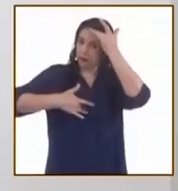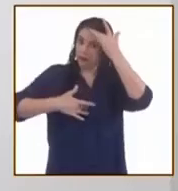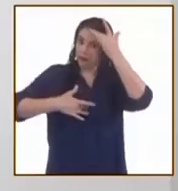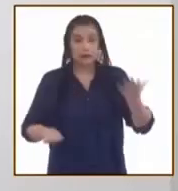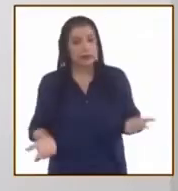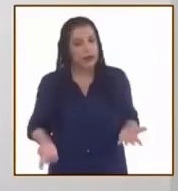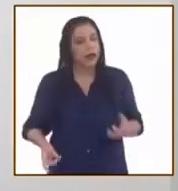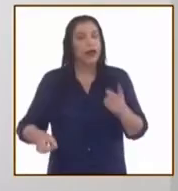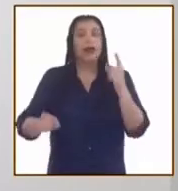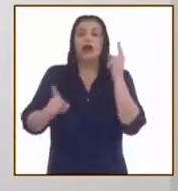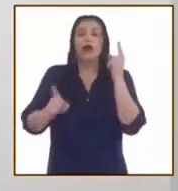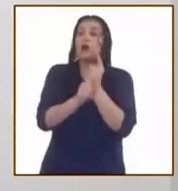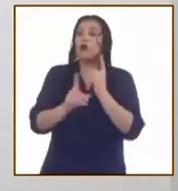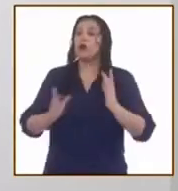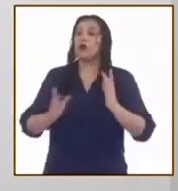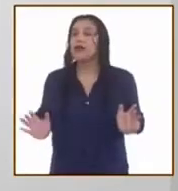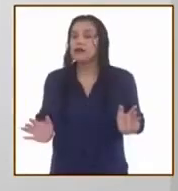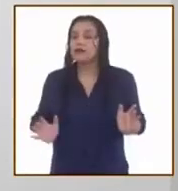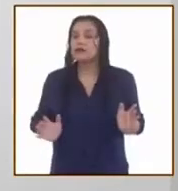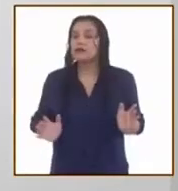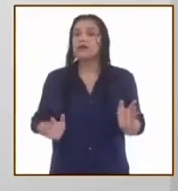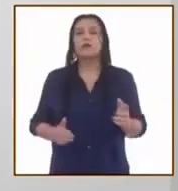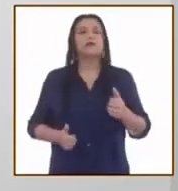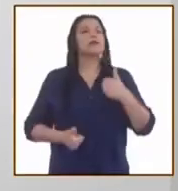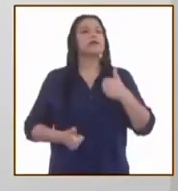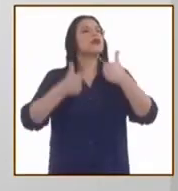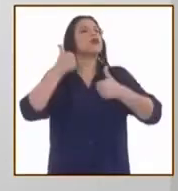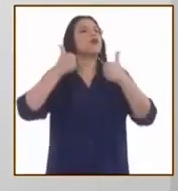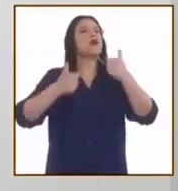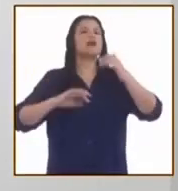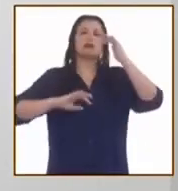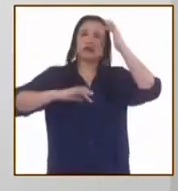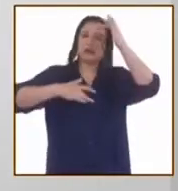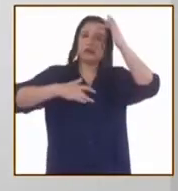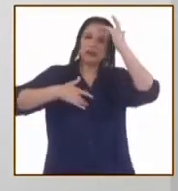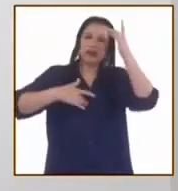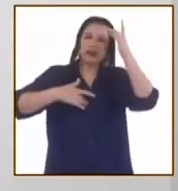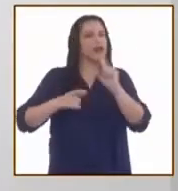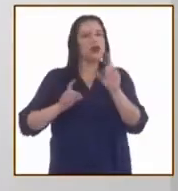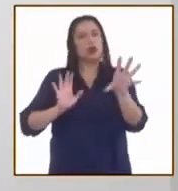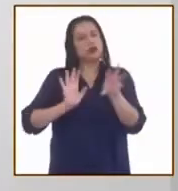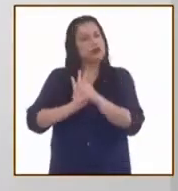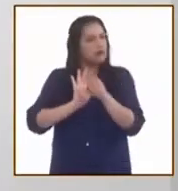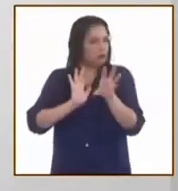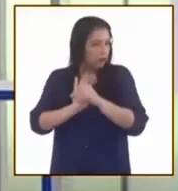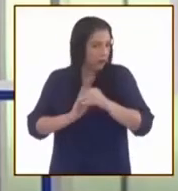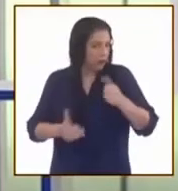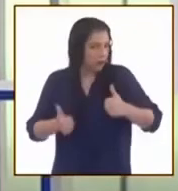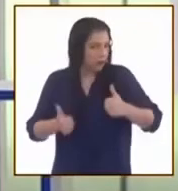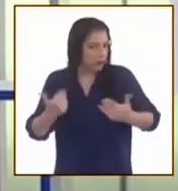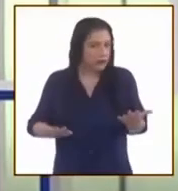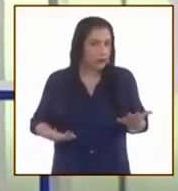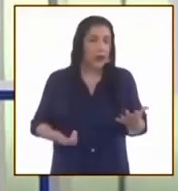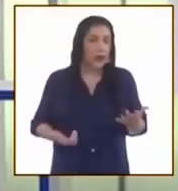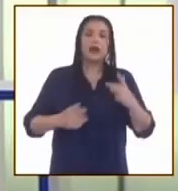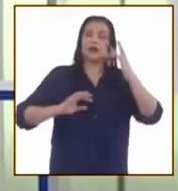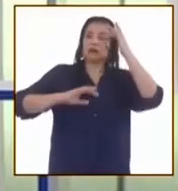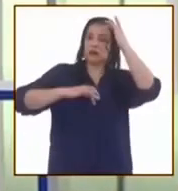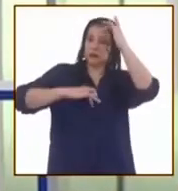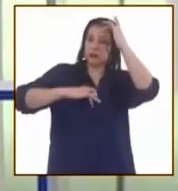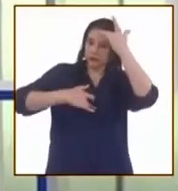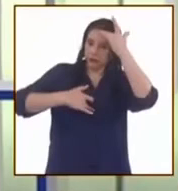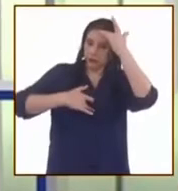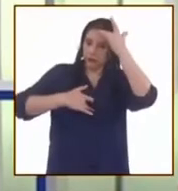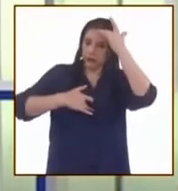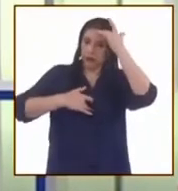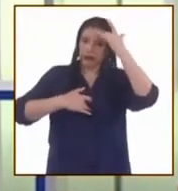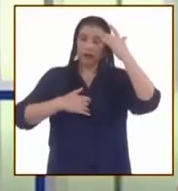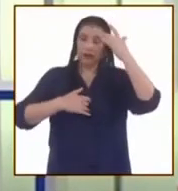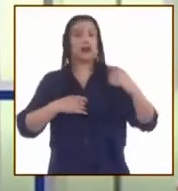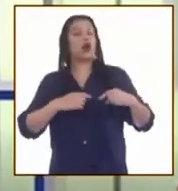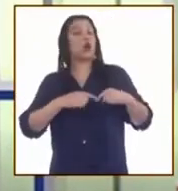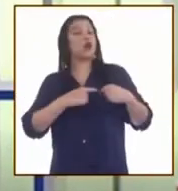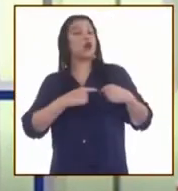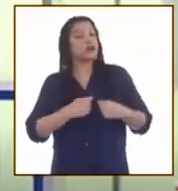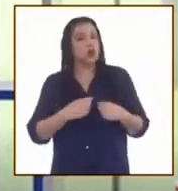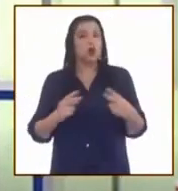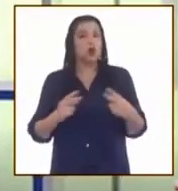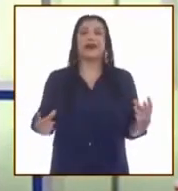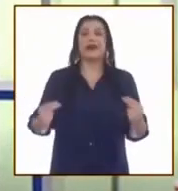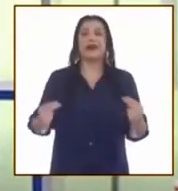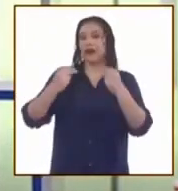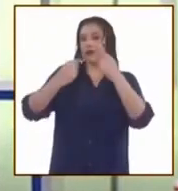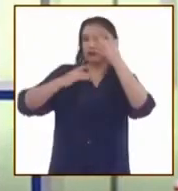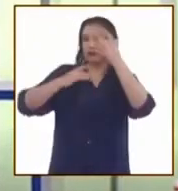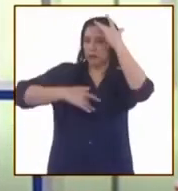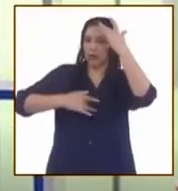transmisibles. ¡Exacto! ¿Y cuáles son las enfermedades no transmisibles? Son las enfermedades cardiovasculares, el cáncer,